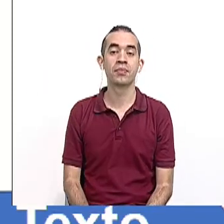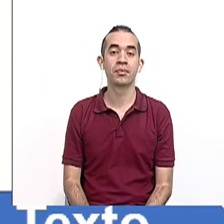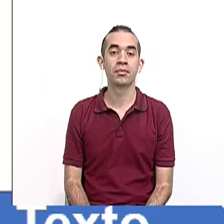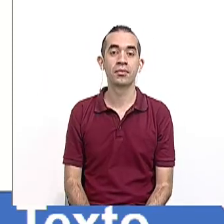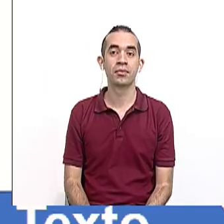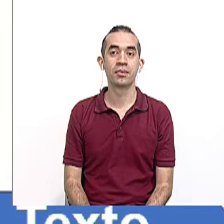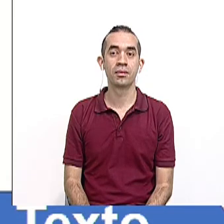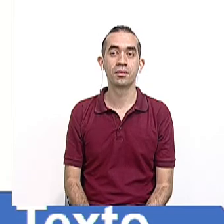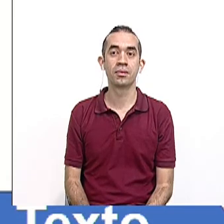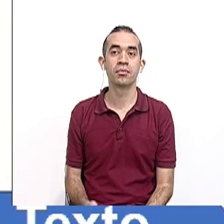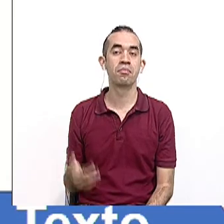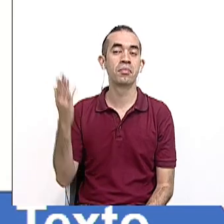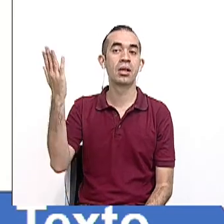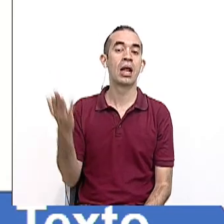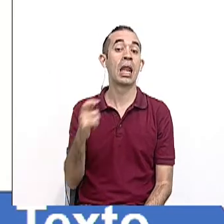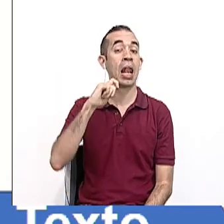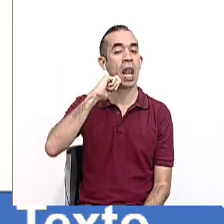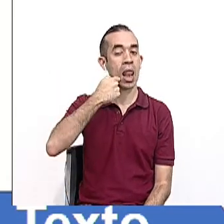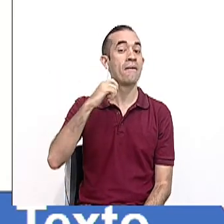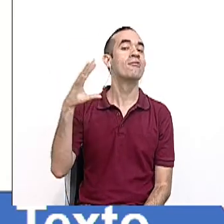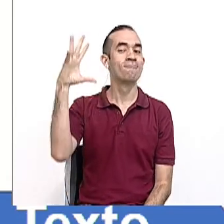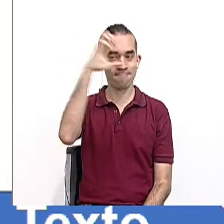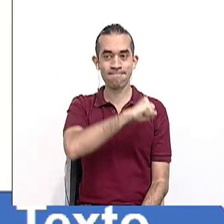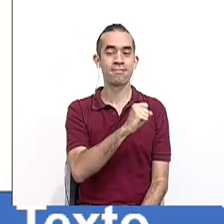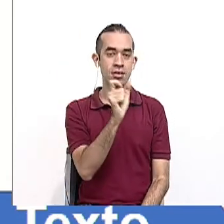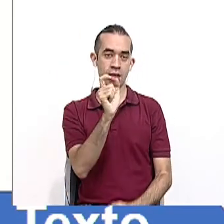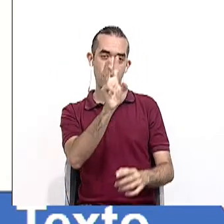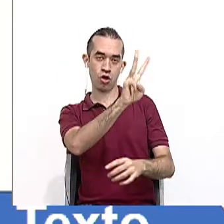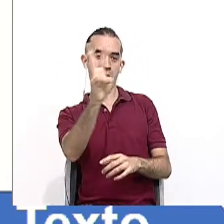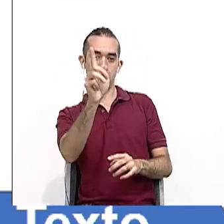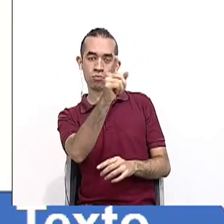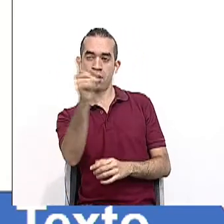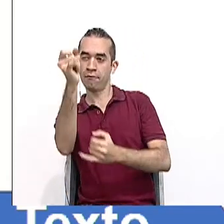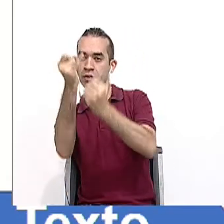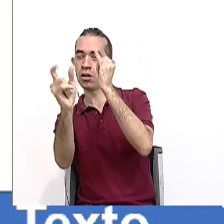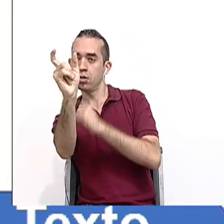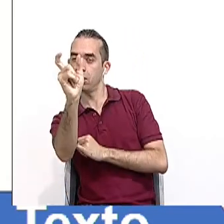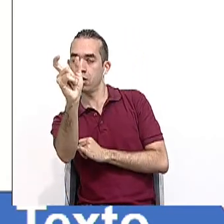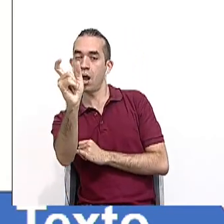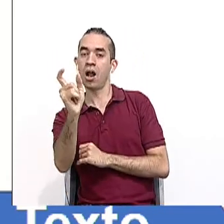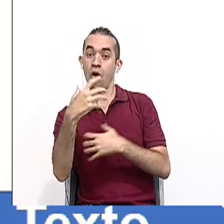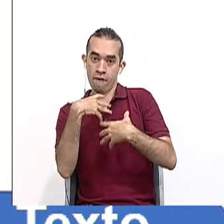tenemos algunas claves para reconocer si la fuente es fiable.